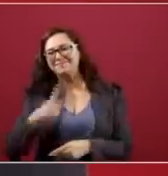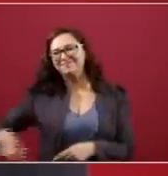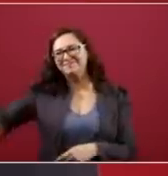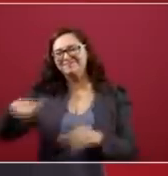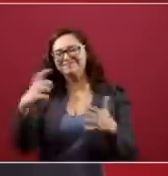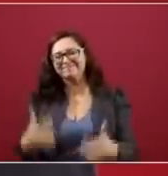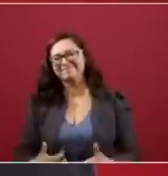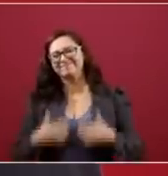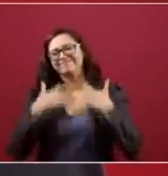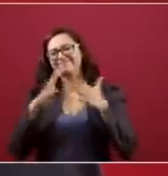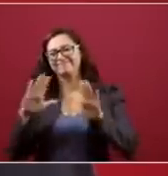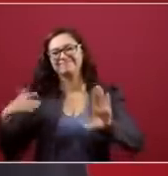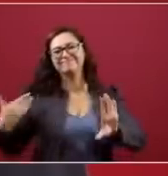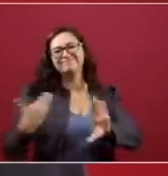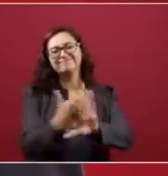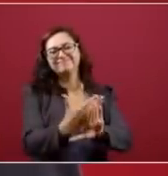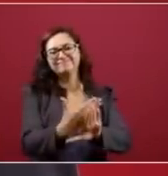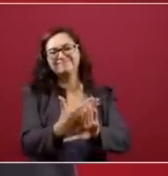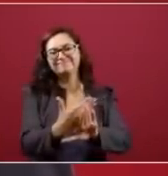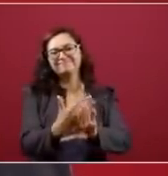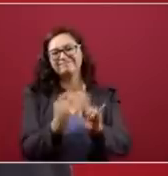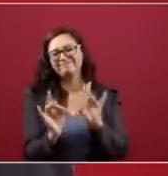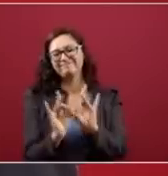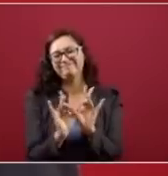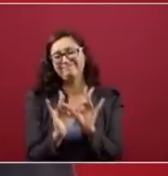y hay momentos